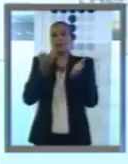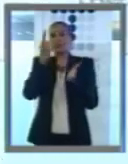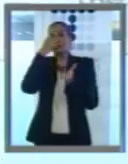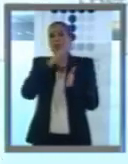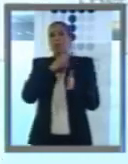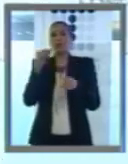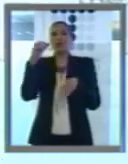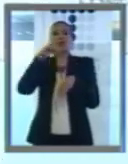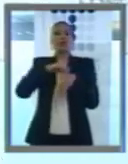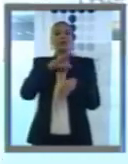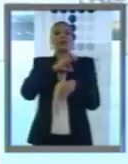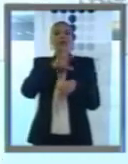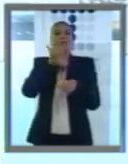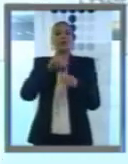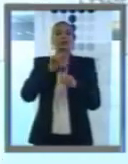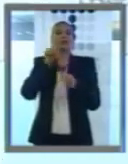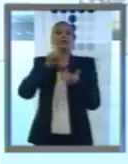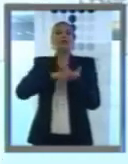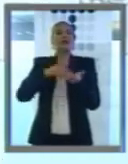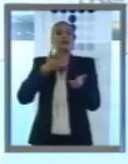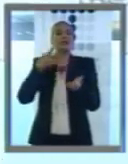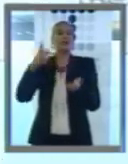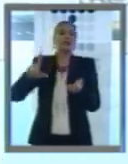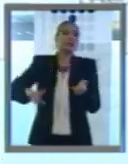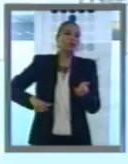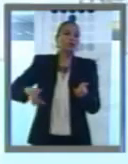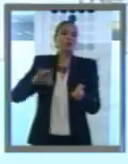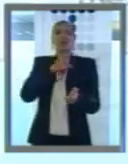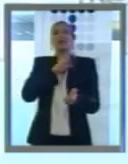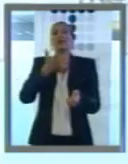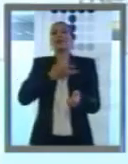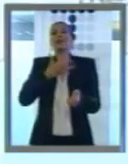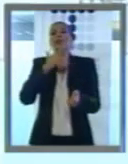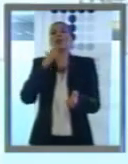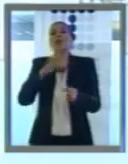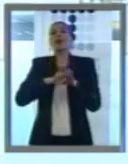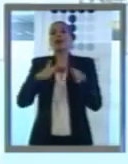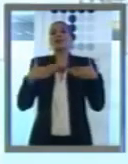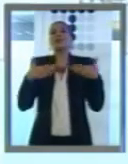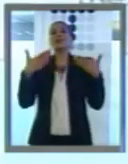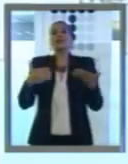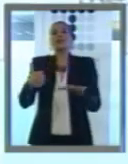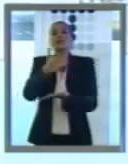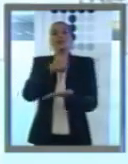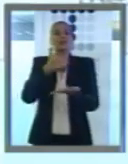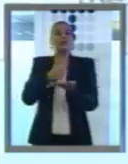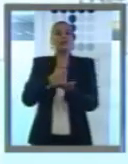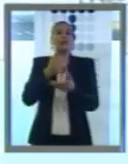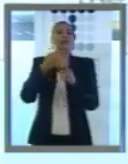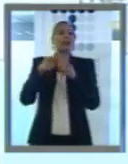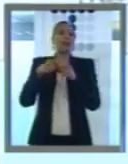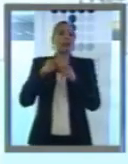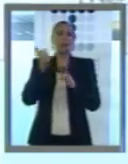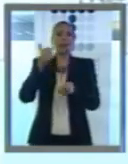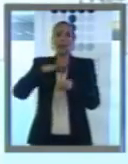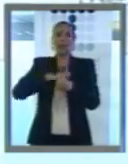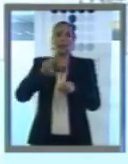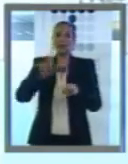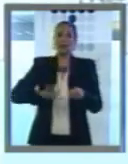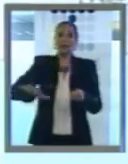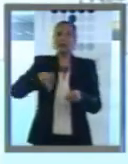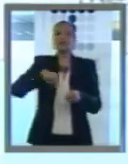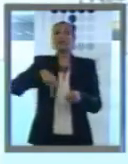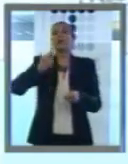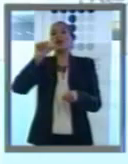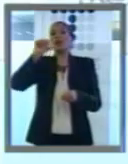o trataban de socavar el Estado de Derecho y tener pues una buena confianza ciudadana en la administración pública. Sin